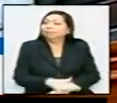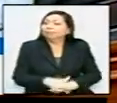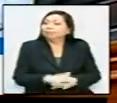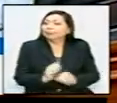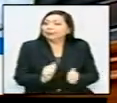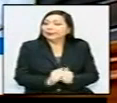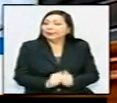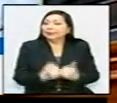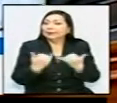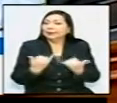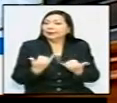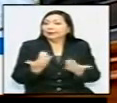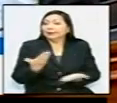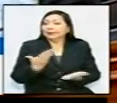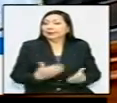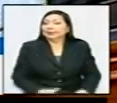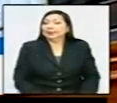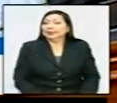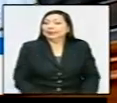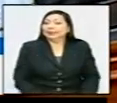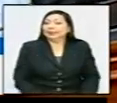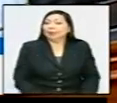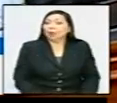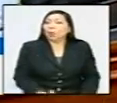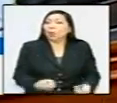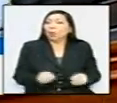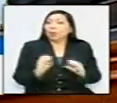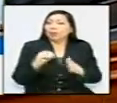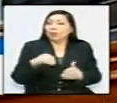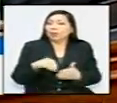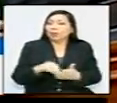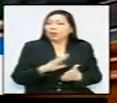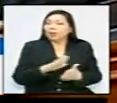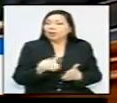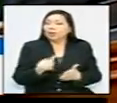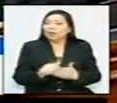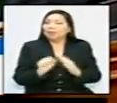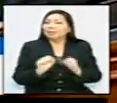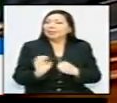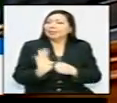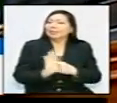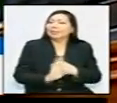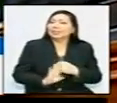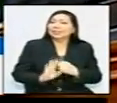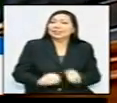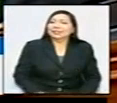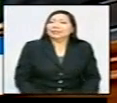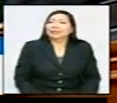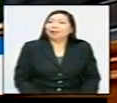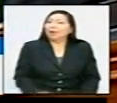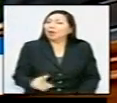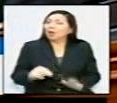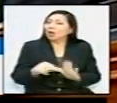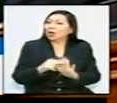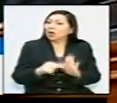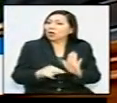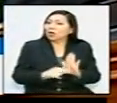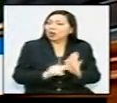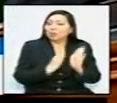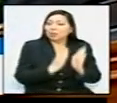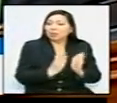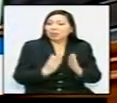administrativa. Este supone el cumplimiento de todas garantías, requisitos y normas de